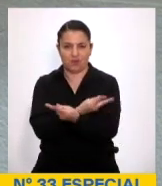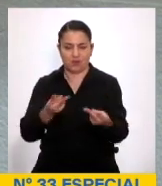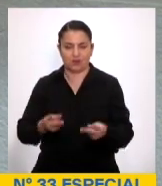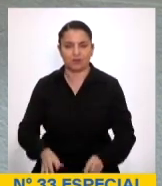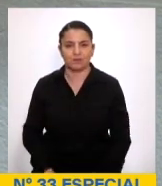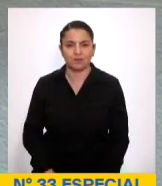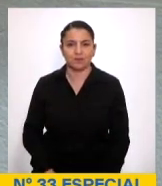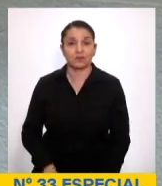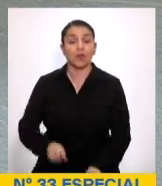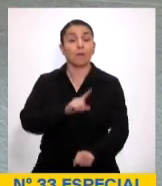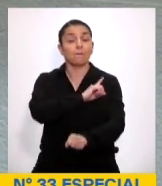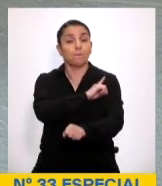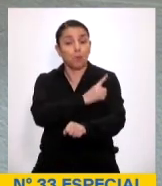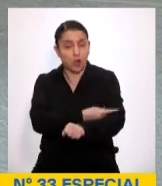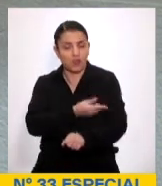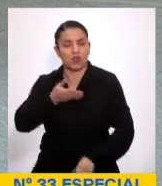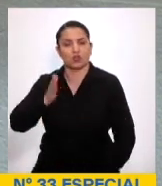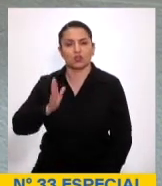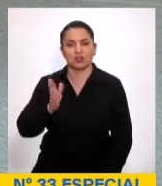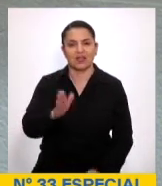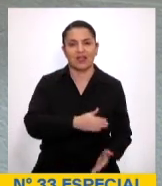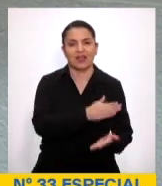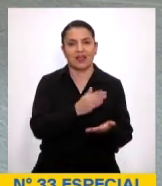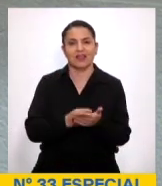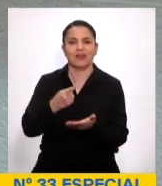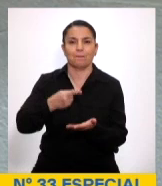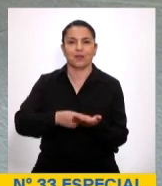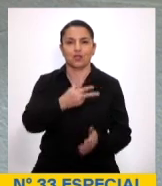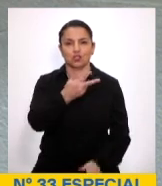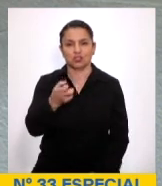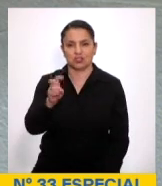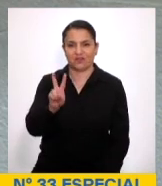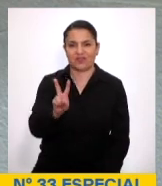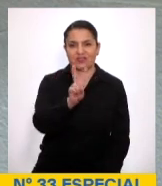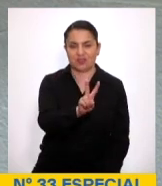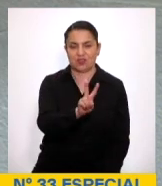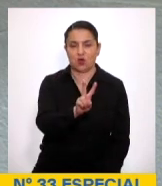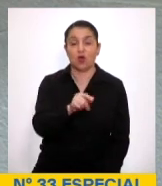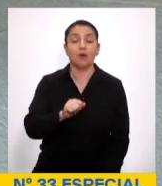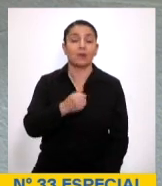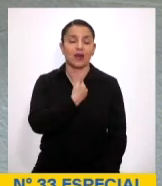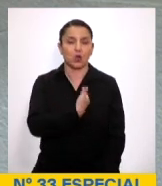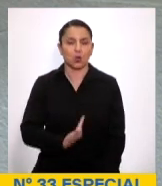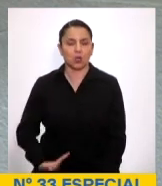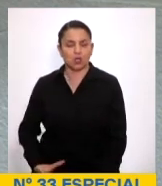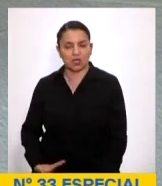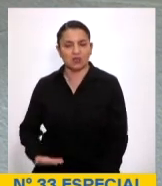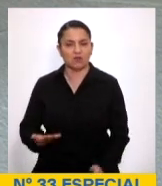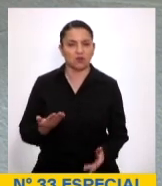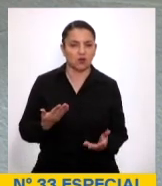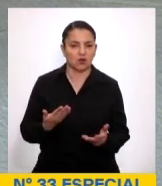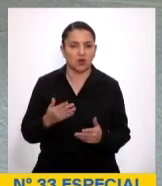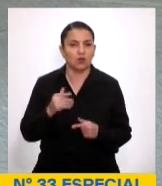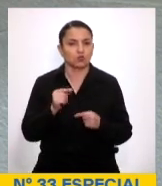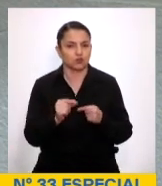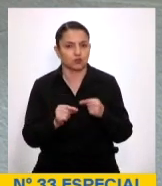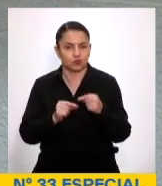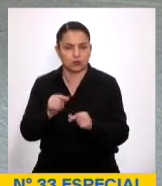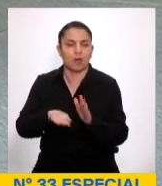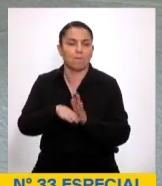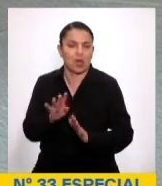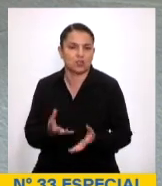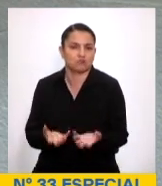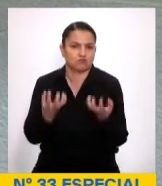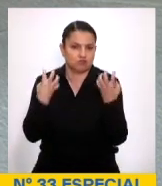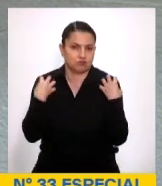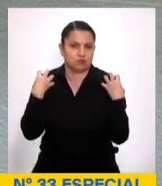poder del senado seguiría vigente hasta 1822 para que el ejecutivo fuera haciéndose de mayores facultades